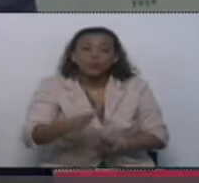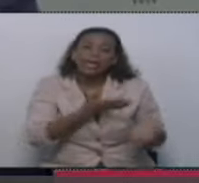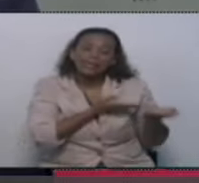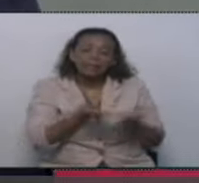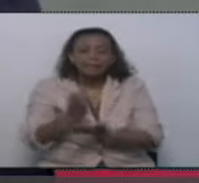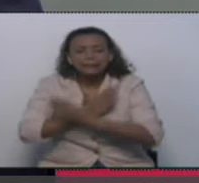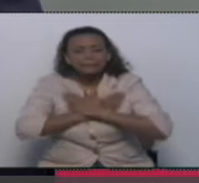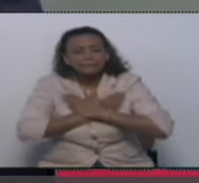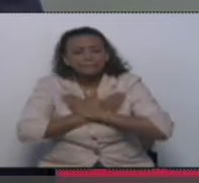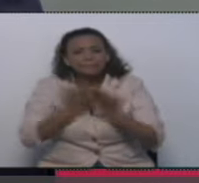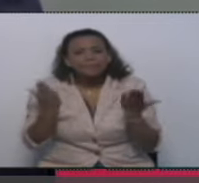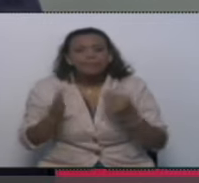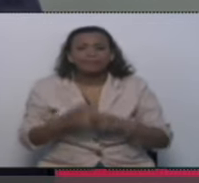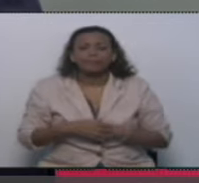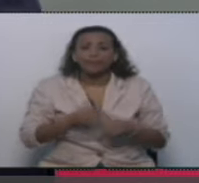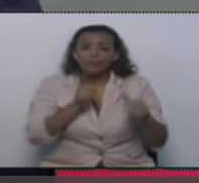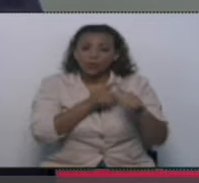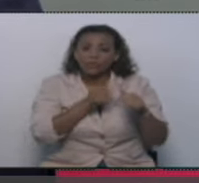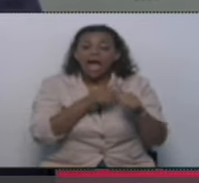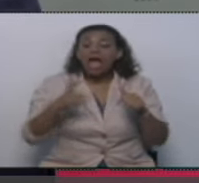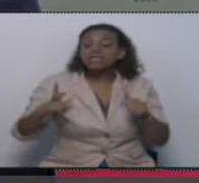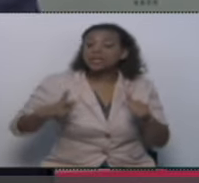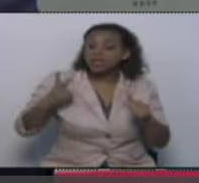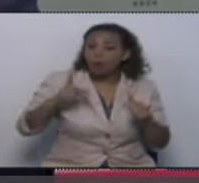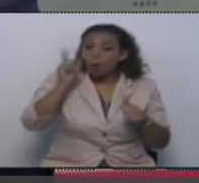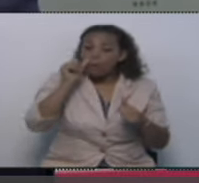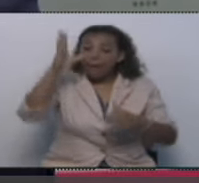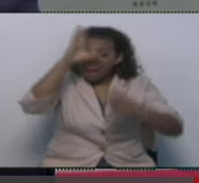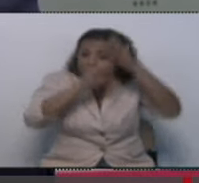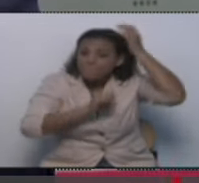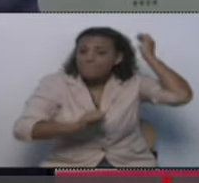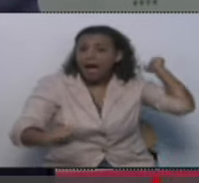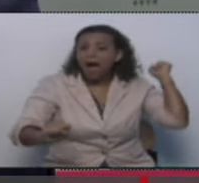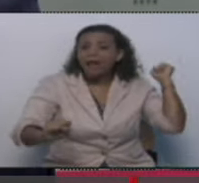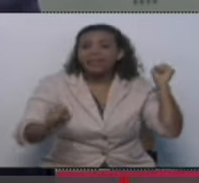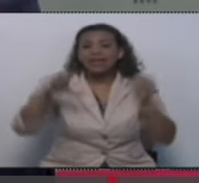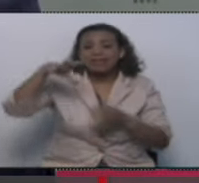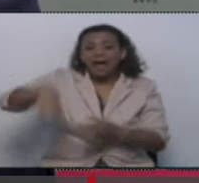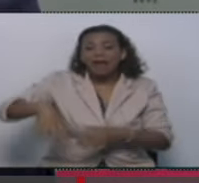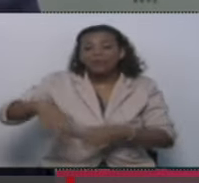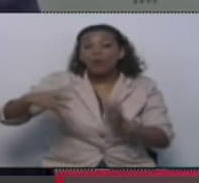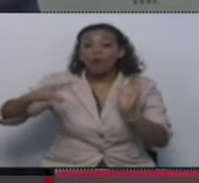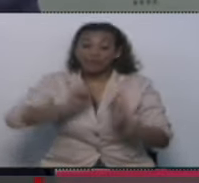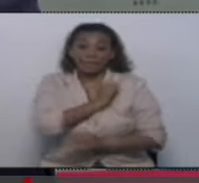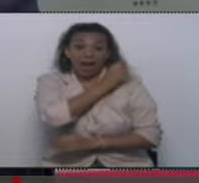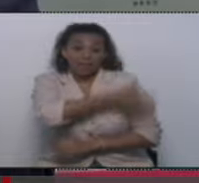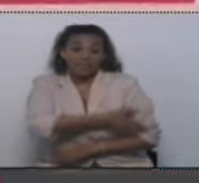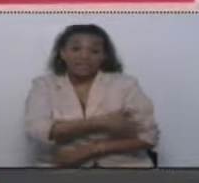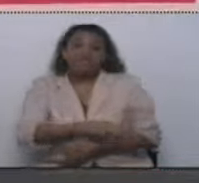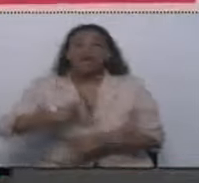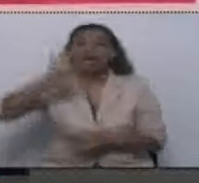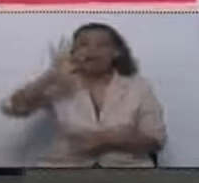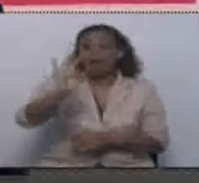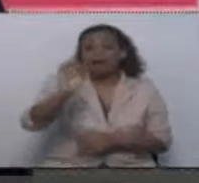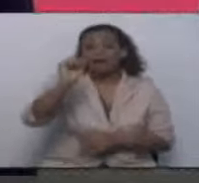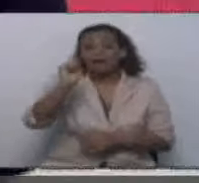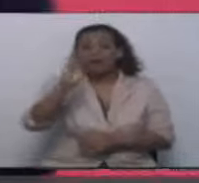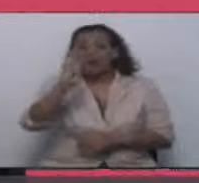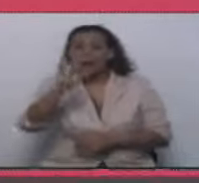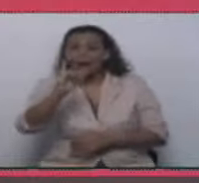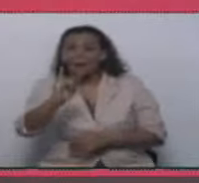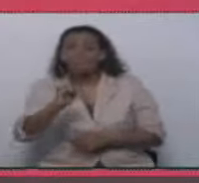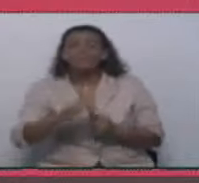cariño, el excelentísimo embajador del Estado de Palestina en Venezuela, Fadi Al-Saben. Fadi,